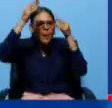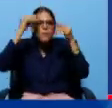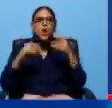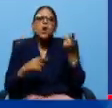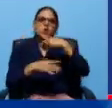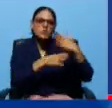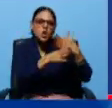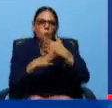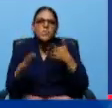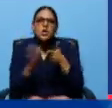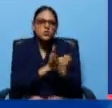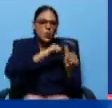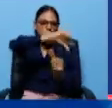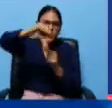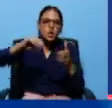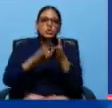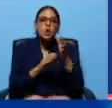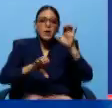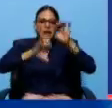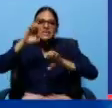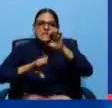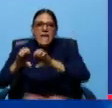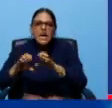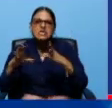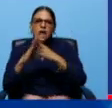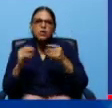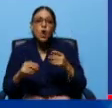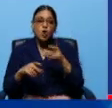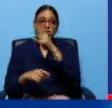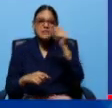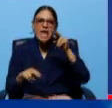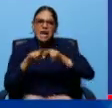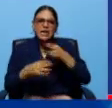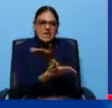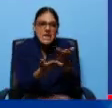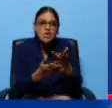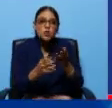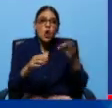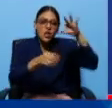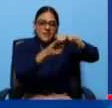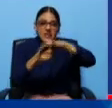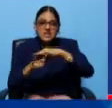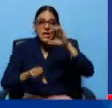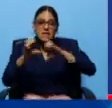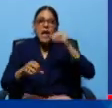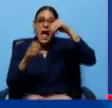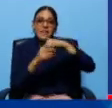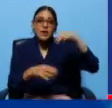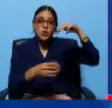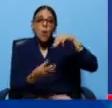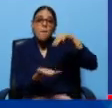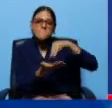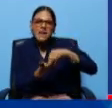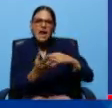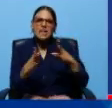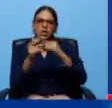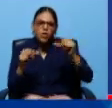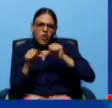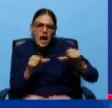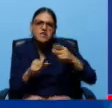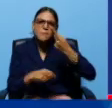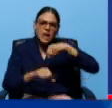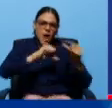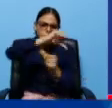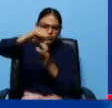de saberes y de la ciencia básica. Estos 100 niños destacados del semillero científico del Estado Miranda estarán toda la semana con